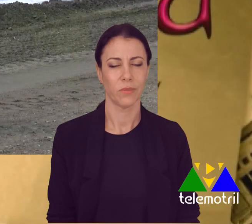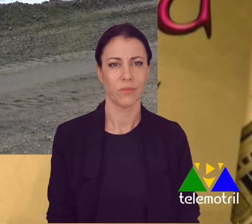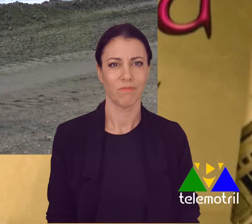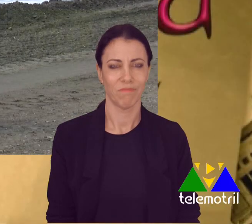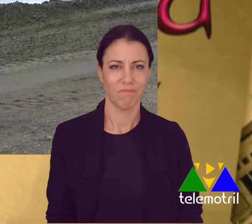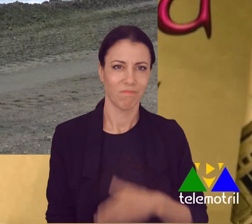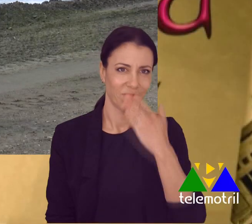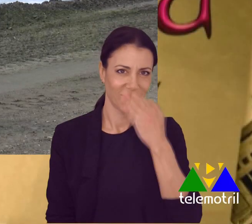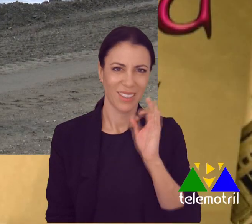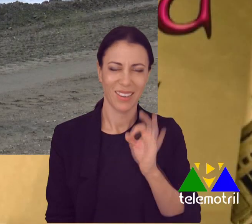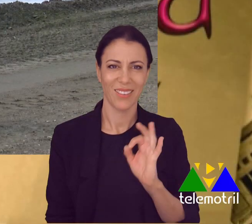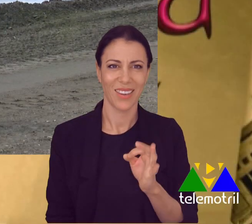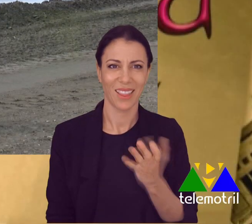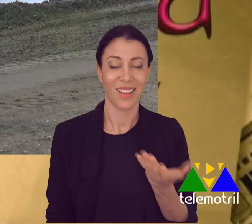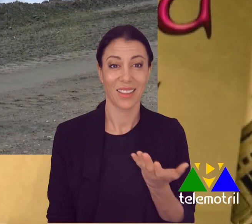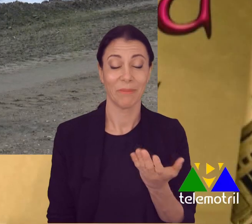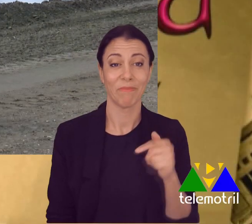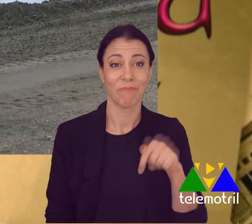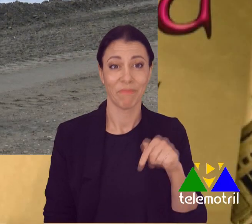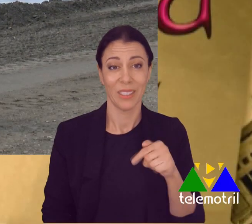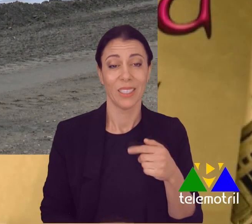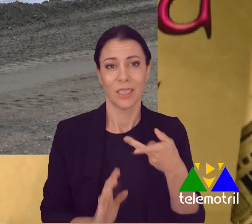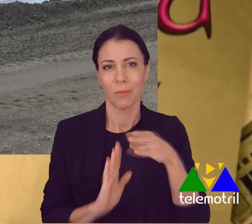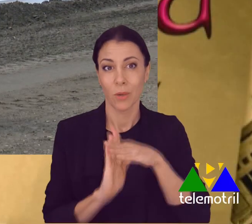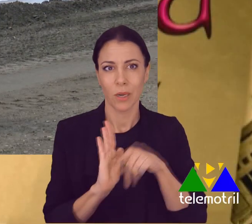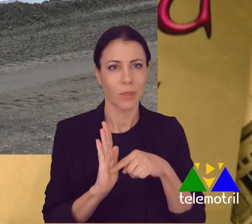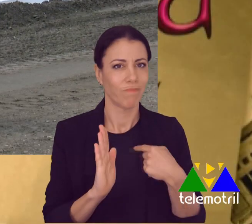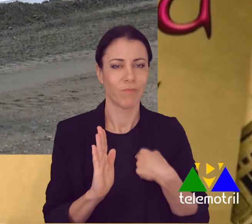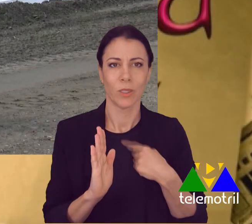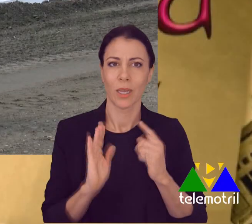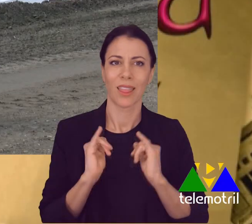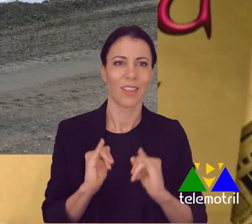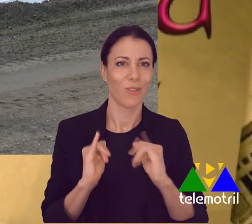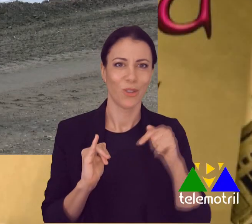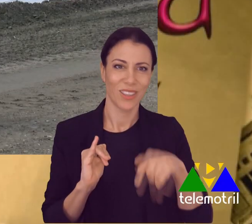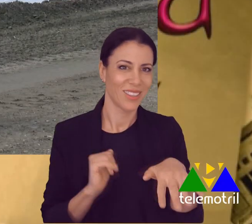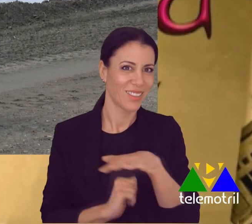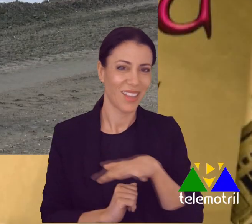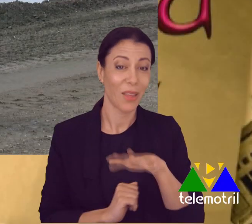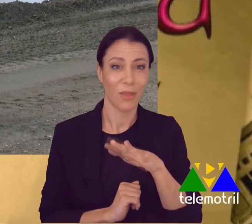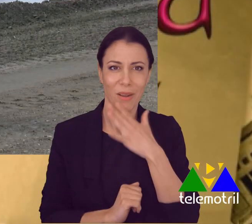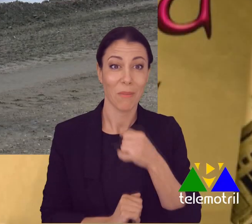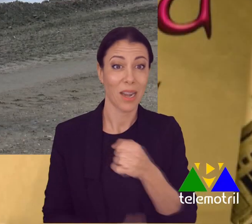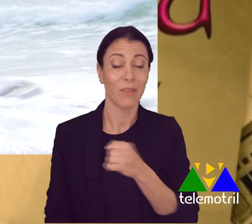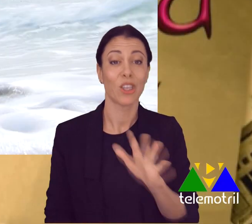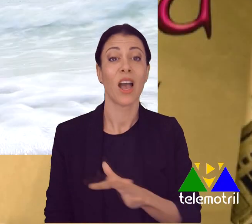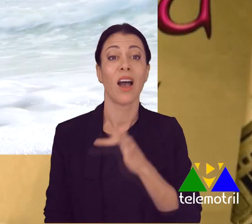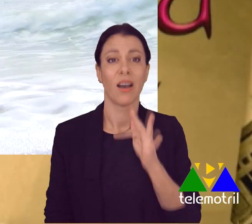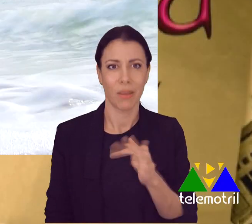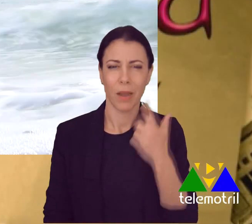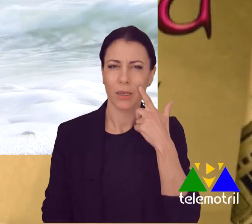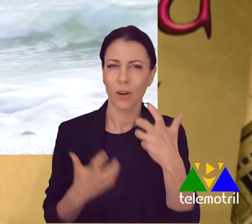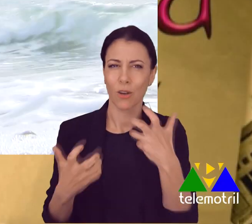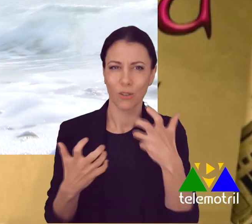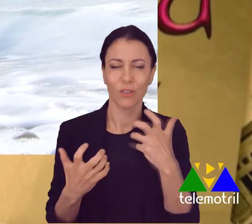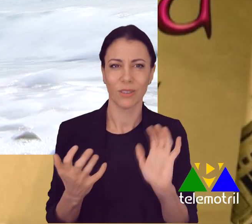La verdad es que no podíamos evitar pasear, disfrutar de esta zona maravillosa, ¿no? Porque además ya vamos notando